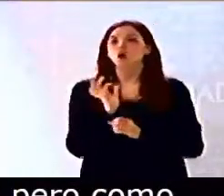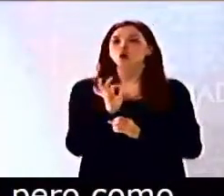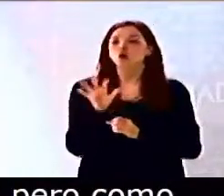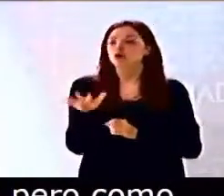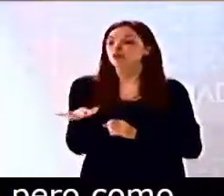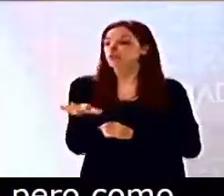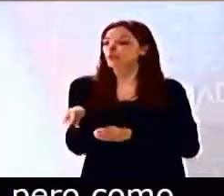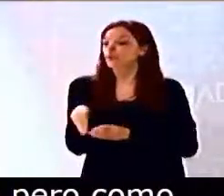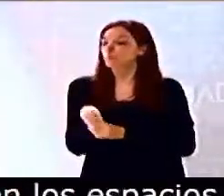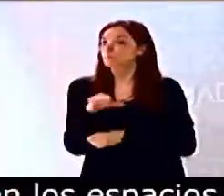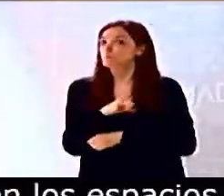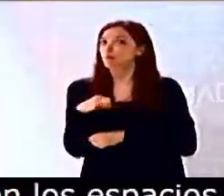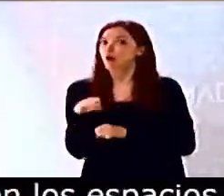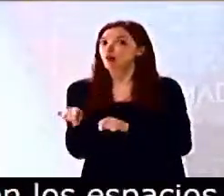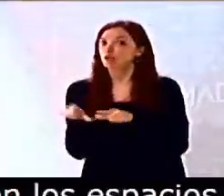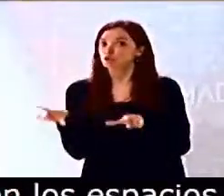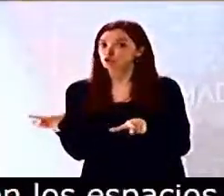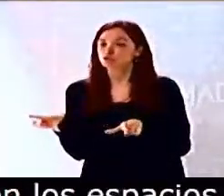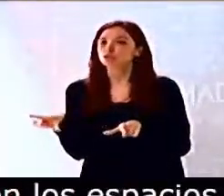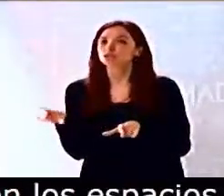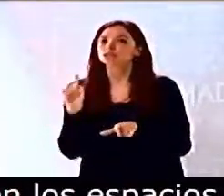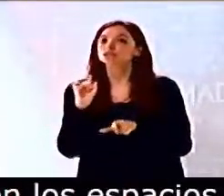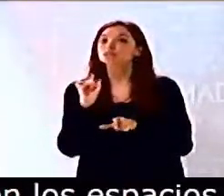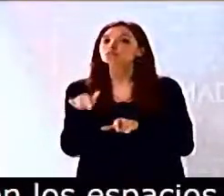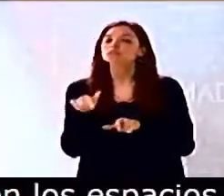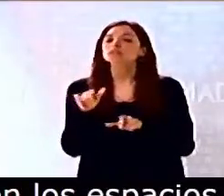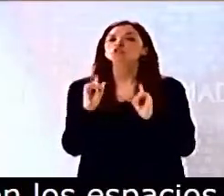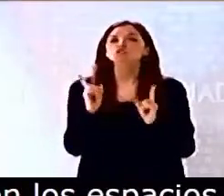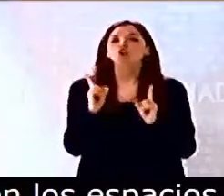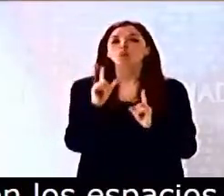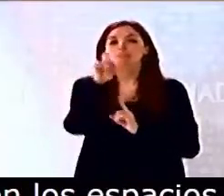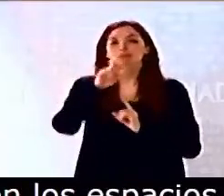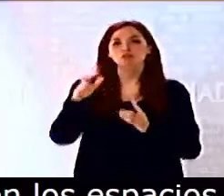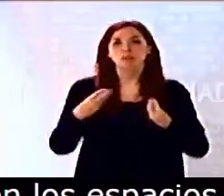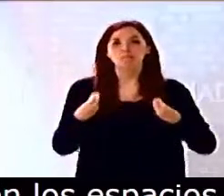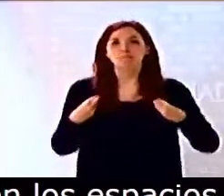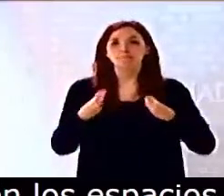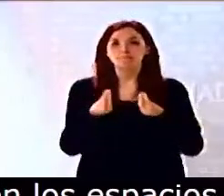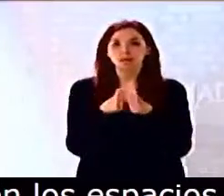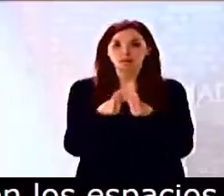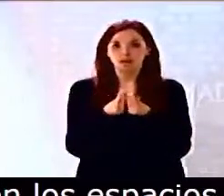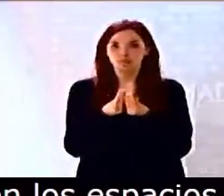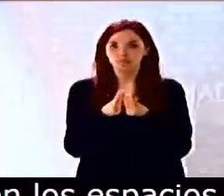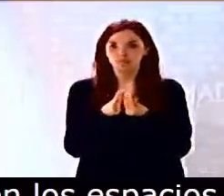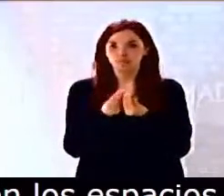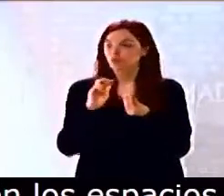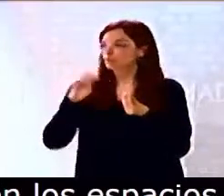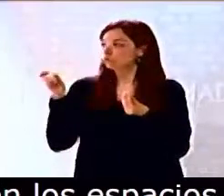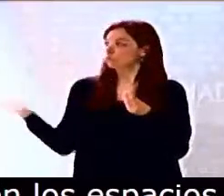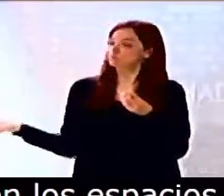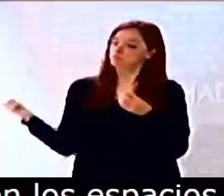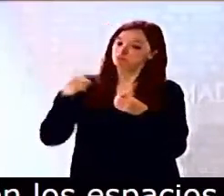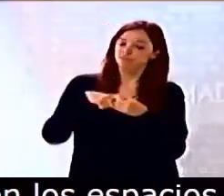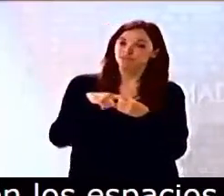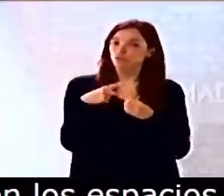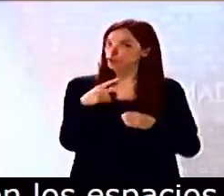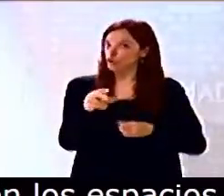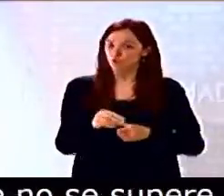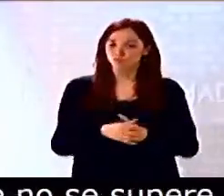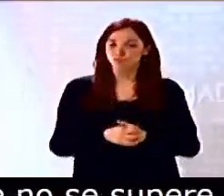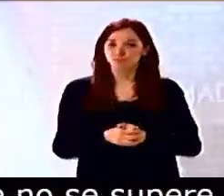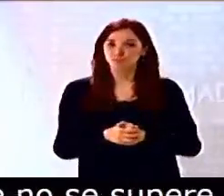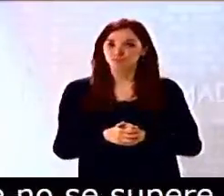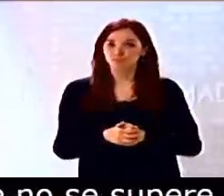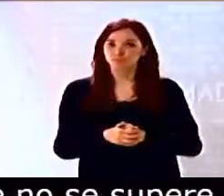interiores privados sean del núcleo de convivencia, que no se supere el núcleo de convivencia,